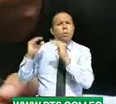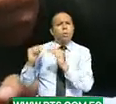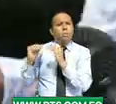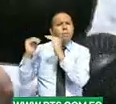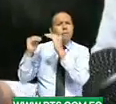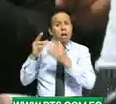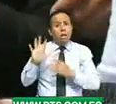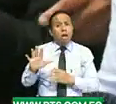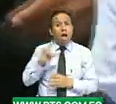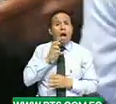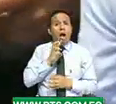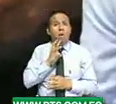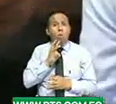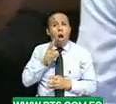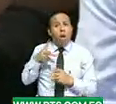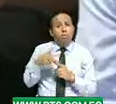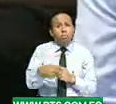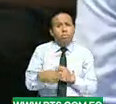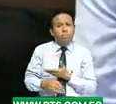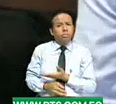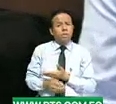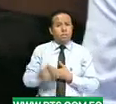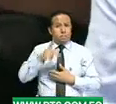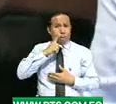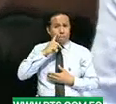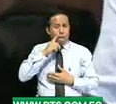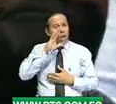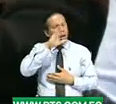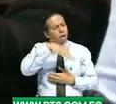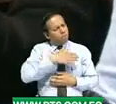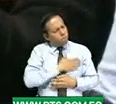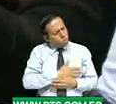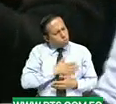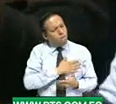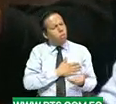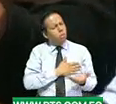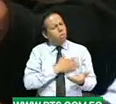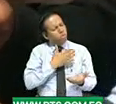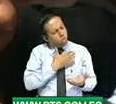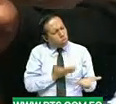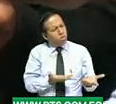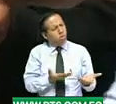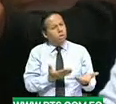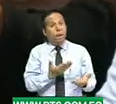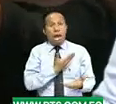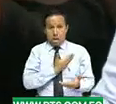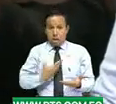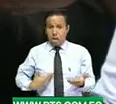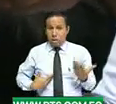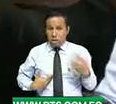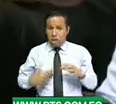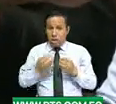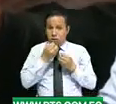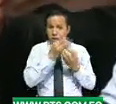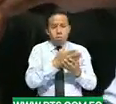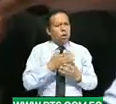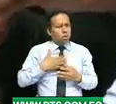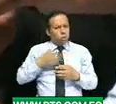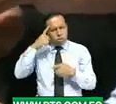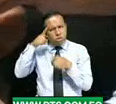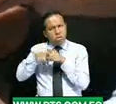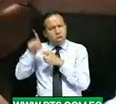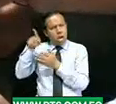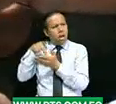agua. Mi papá reclamó. Puede hablar con el presidente porque ya tenían un convenio de pago. Es lo único que